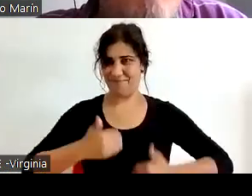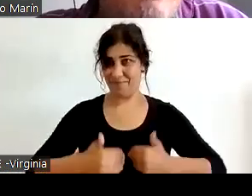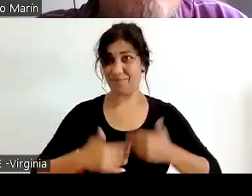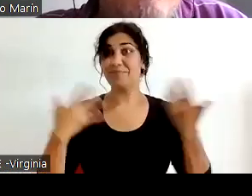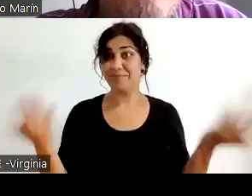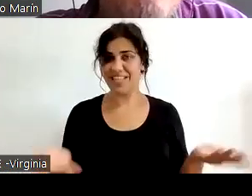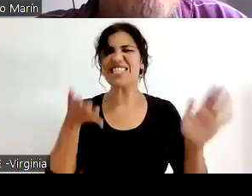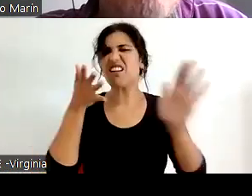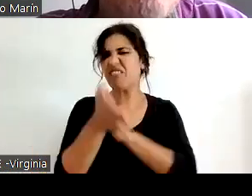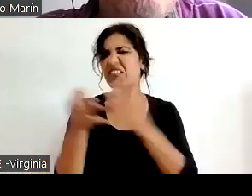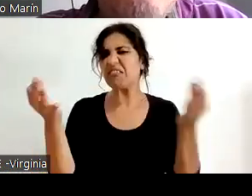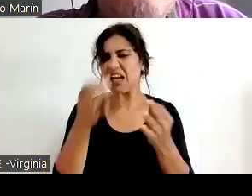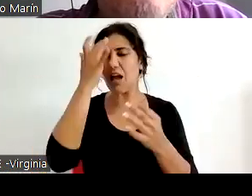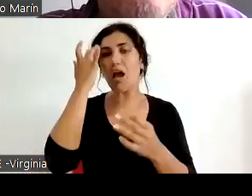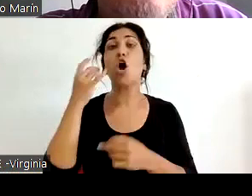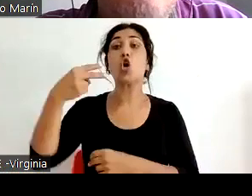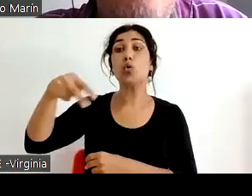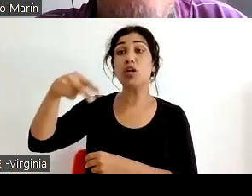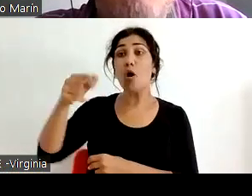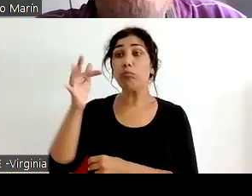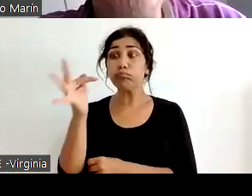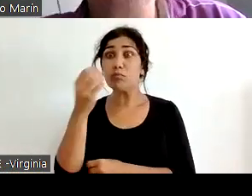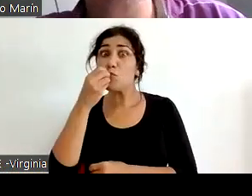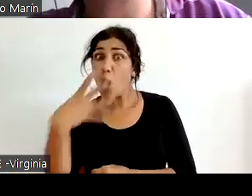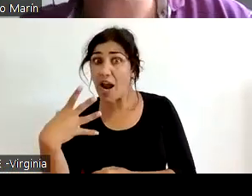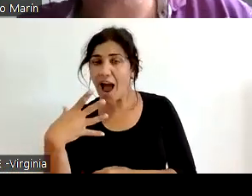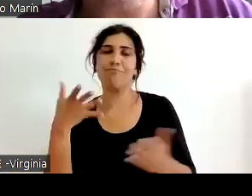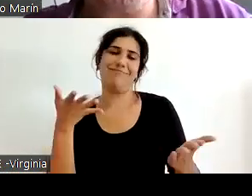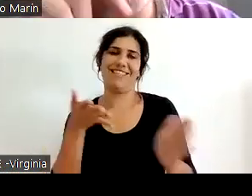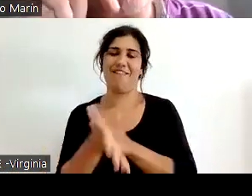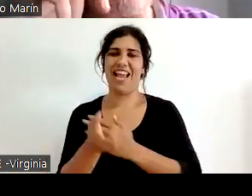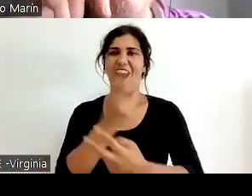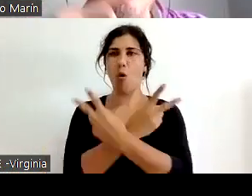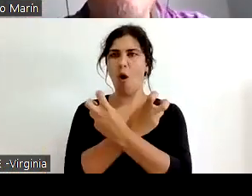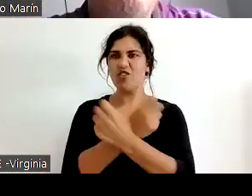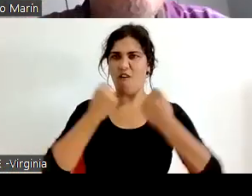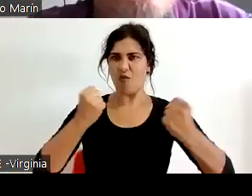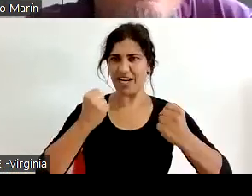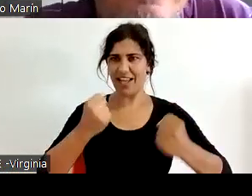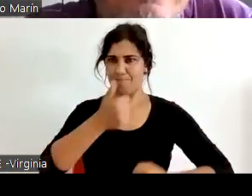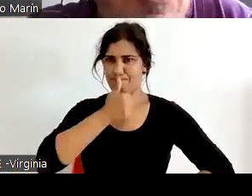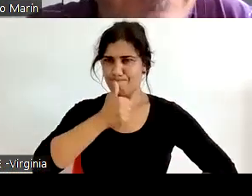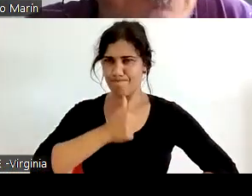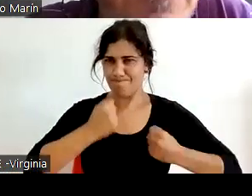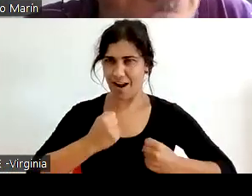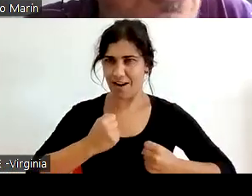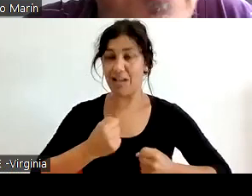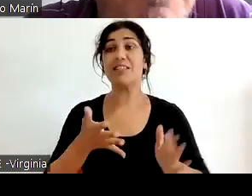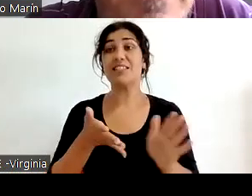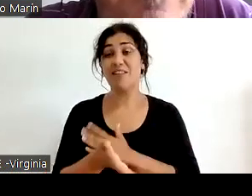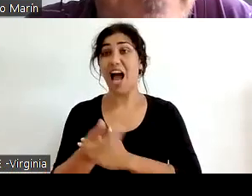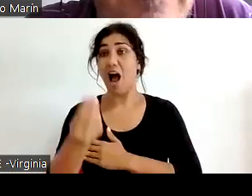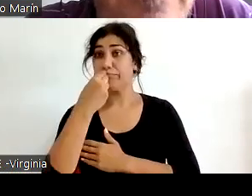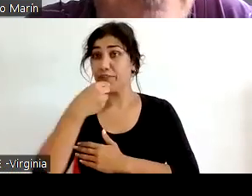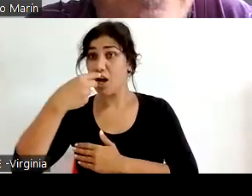que una correcta nutrición es esencial para tener un esqueleto fuerte y resistente. Una correcta nutrición no